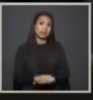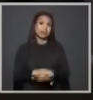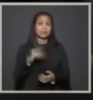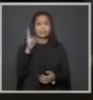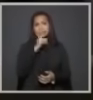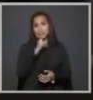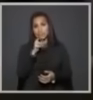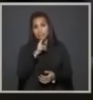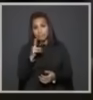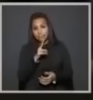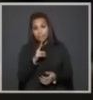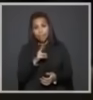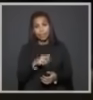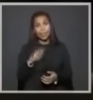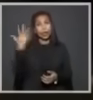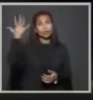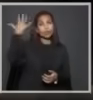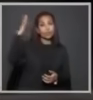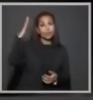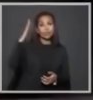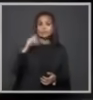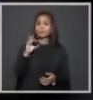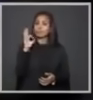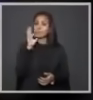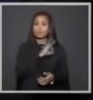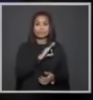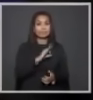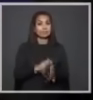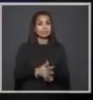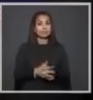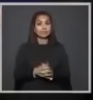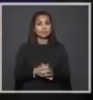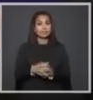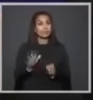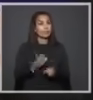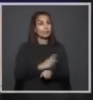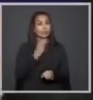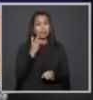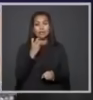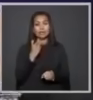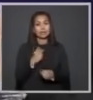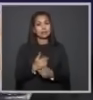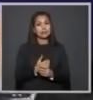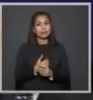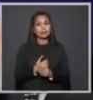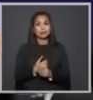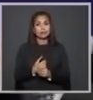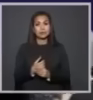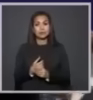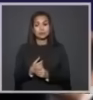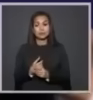eólica o solar. Eso no, no es así. Es porque